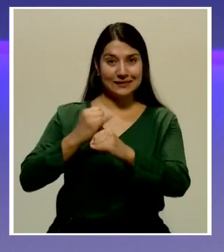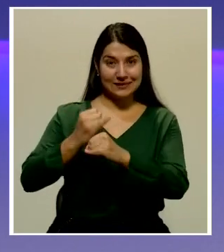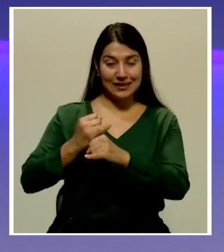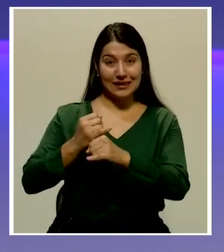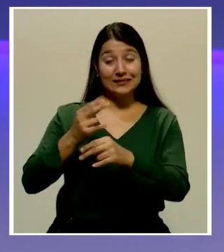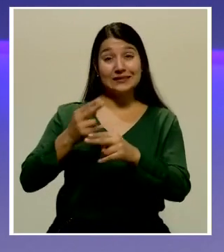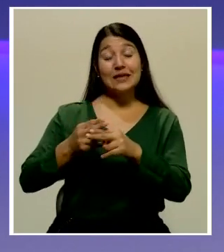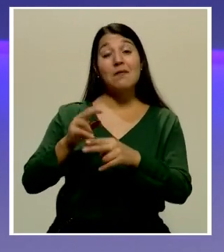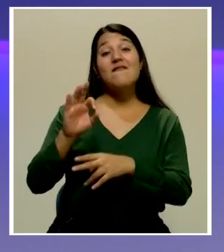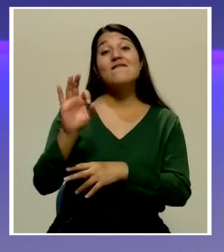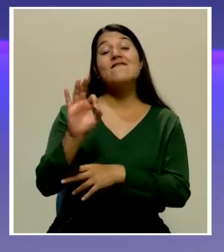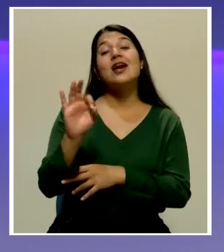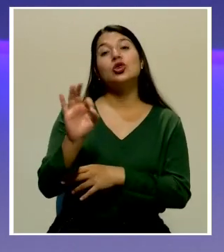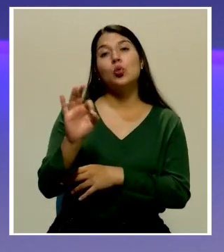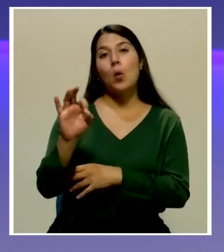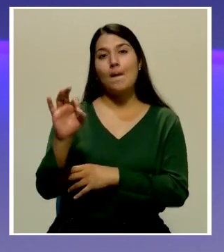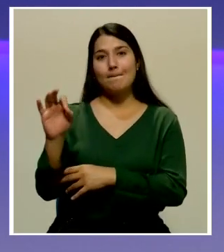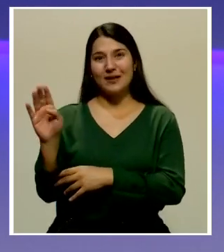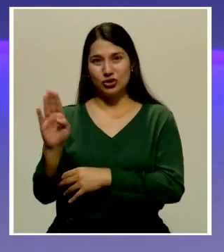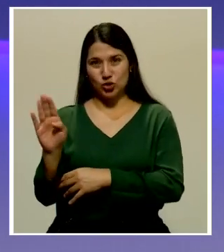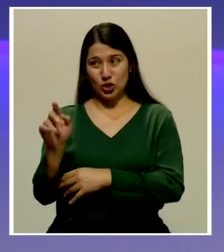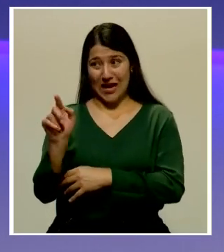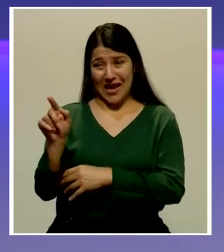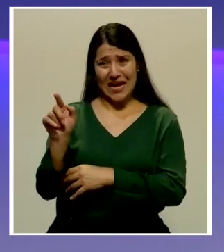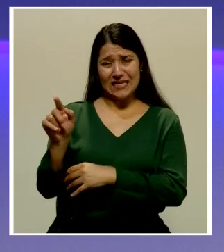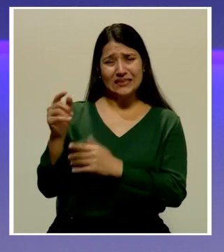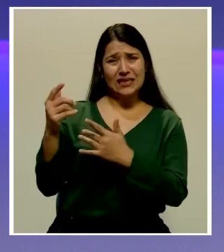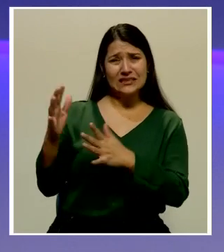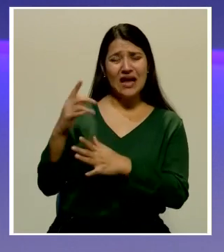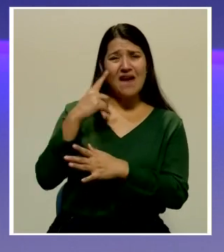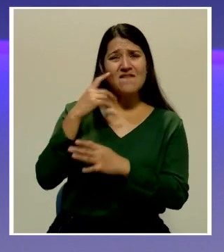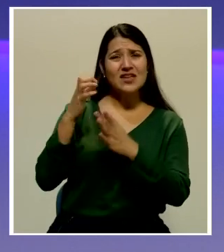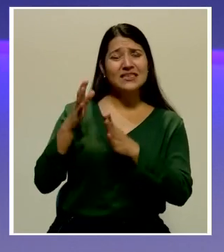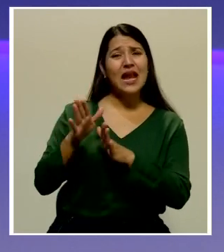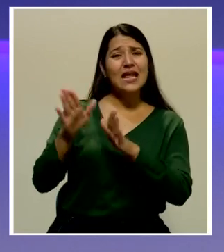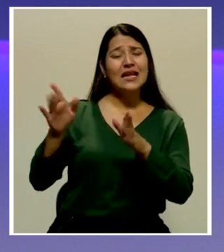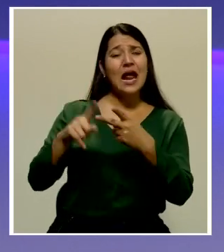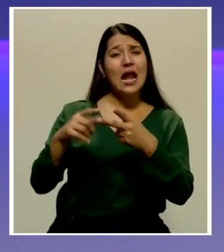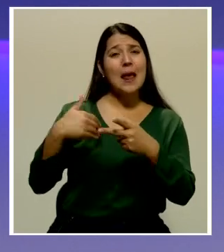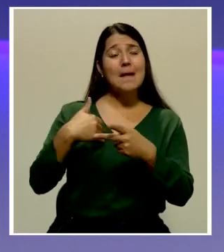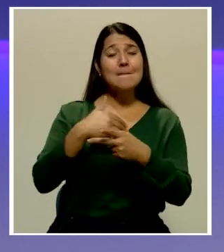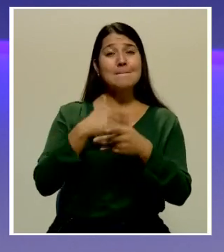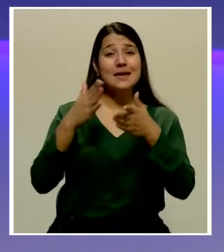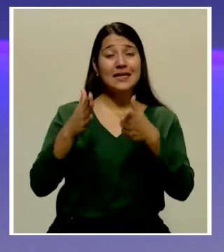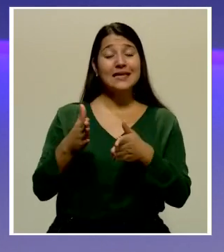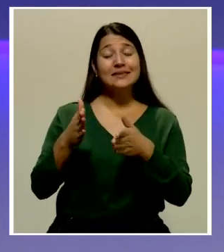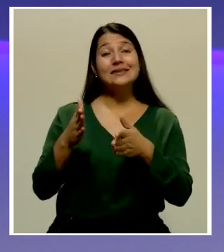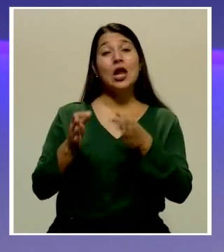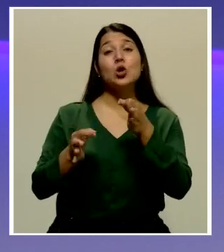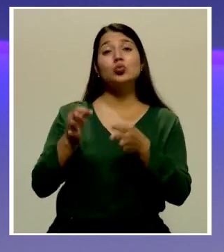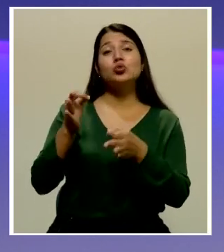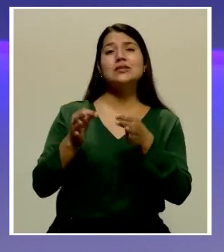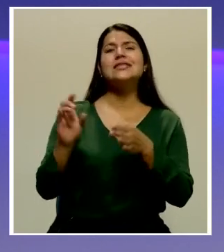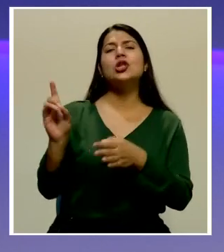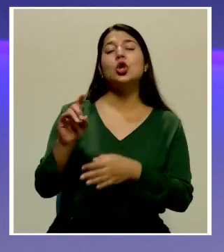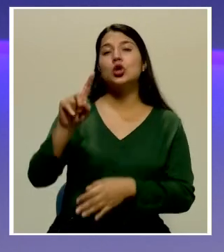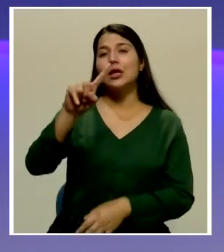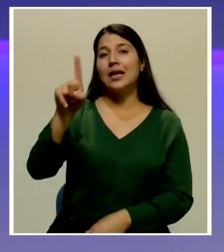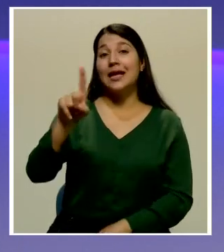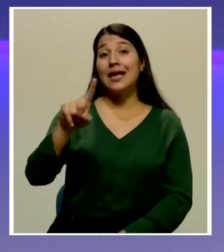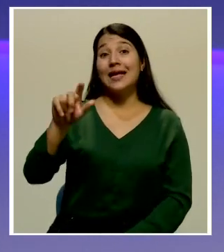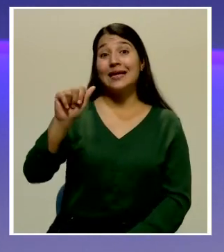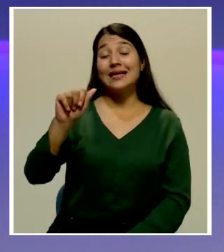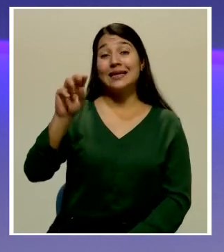Fatou Bensouda, quien ha sido fiscal general y ministra de Justicia en Zambia.